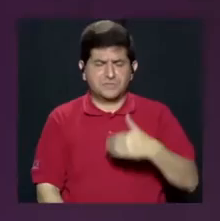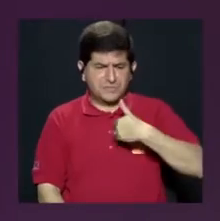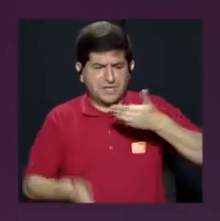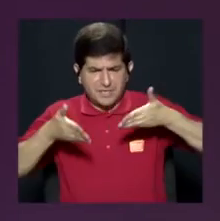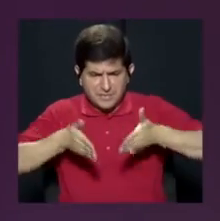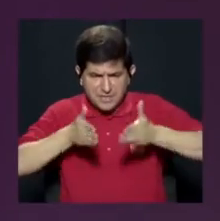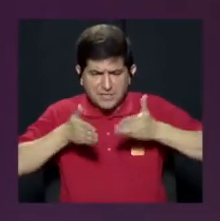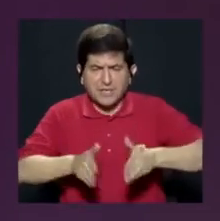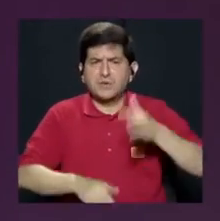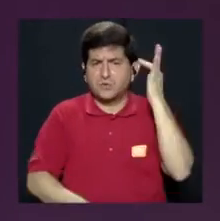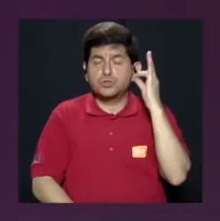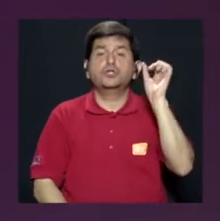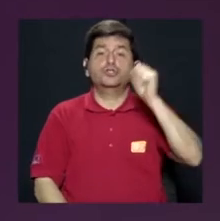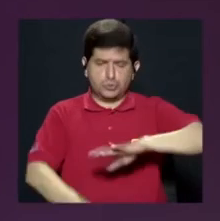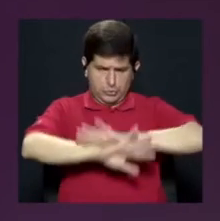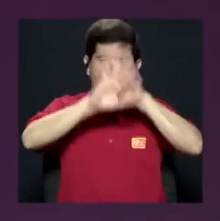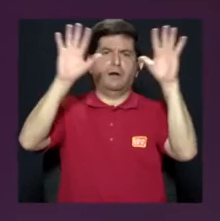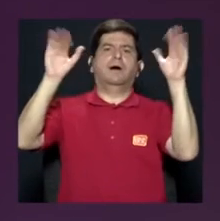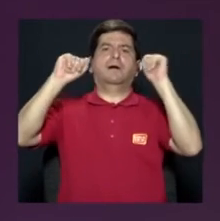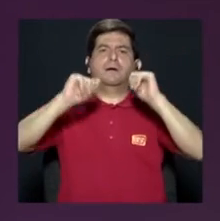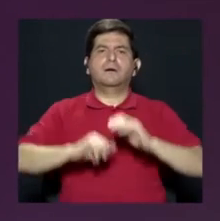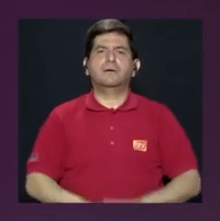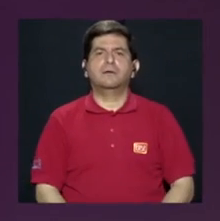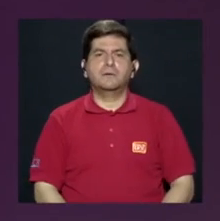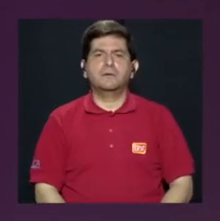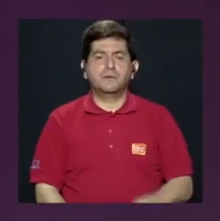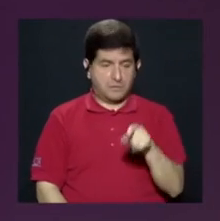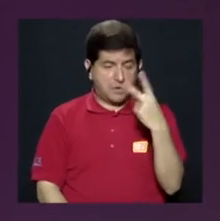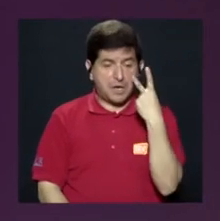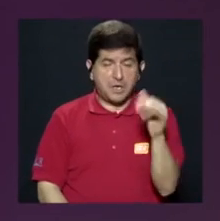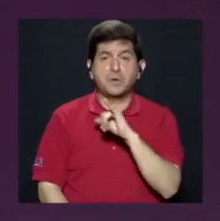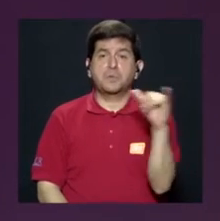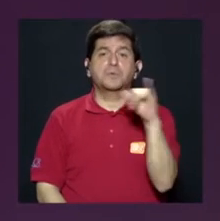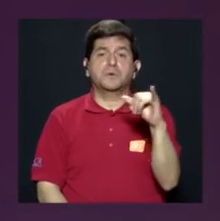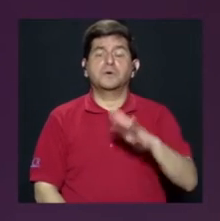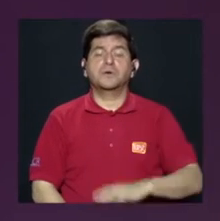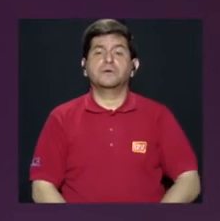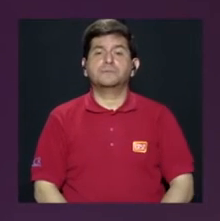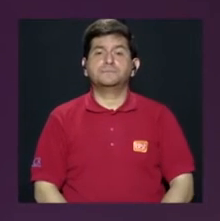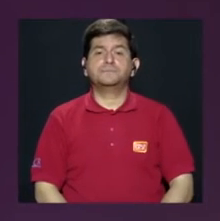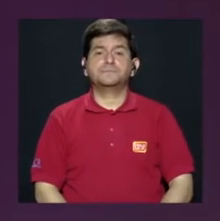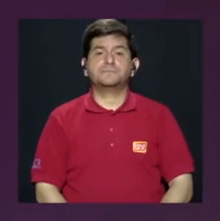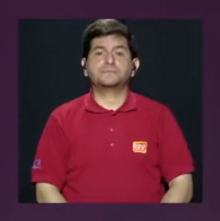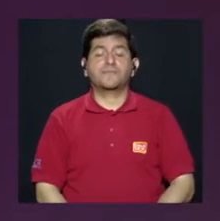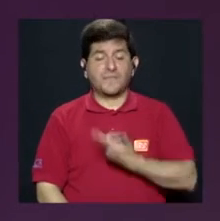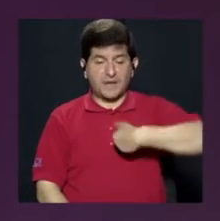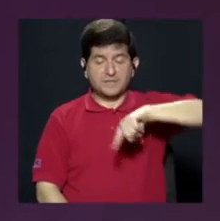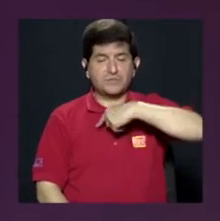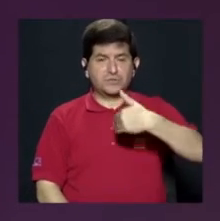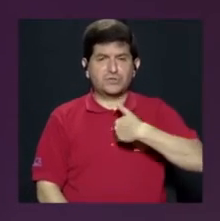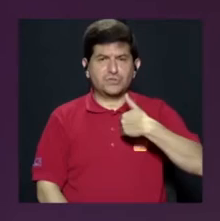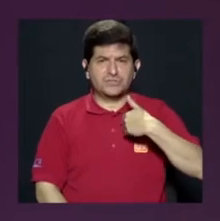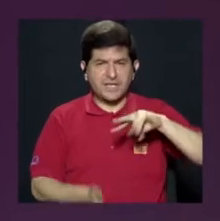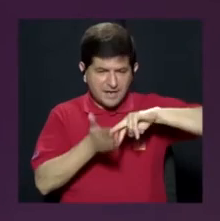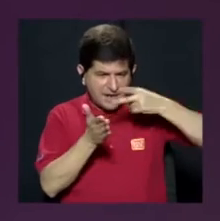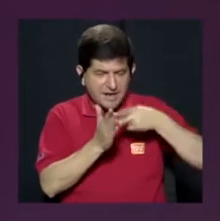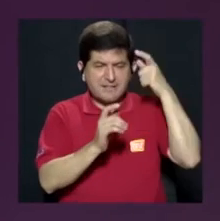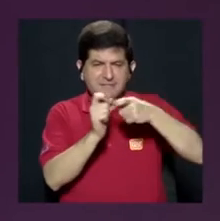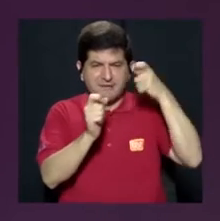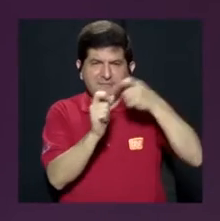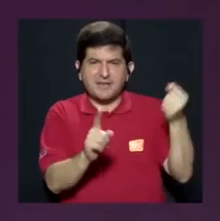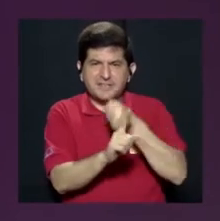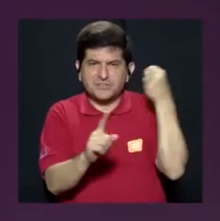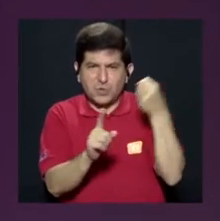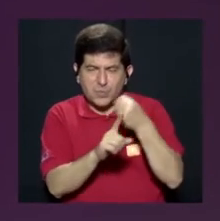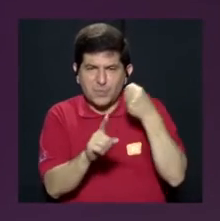de las mujeres? Claro, claro que sí. Se puede ver por ese lado también, y Y si tuviéramos una definición más exacta que de darle la